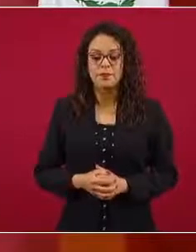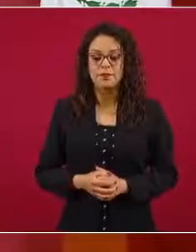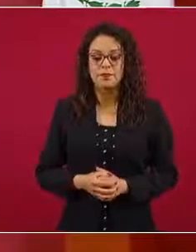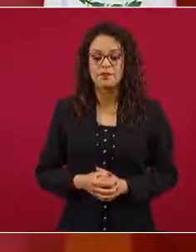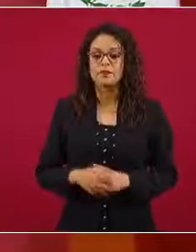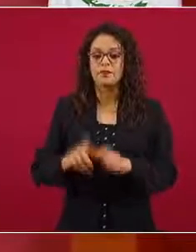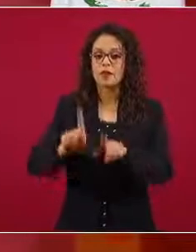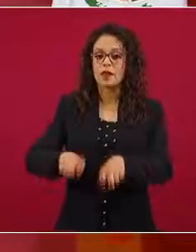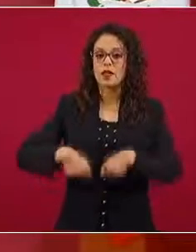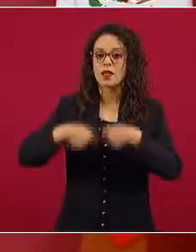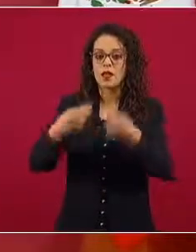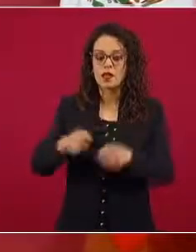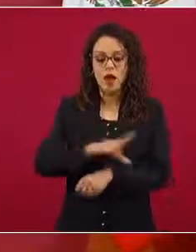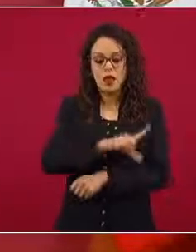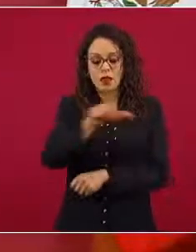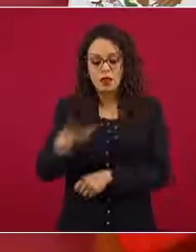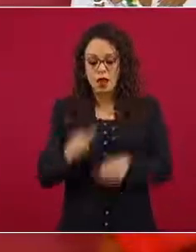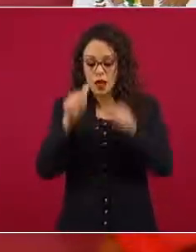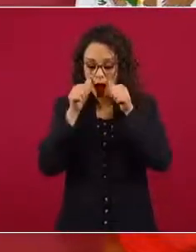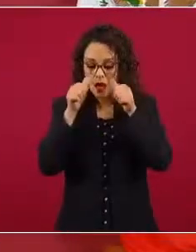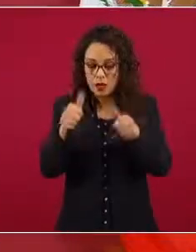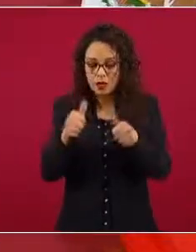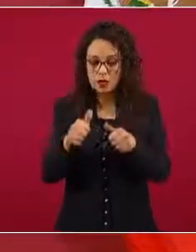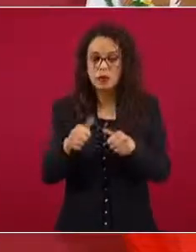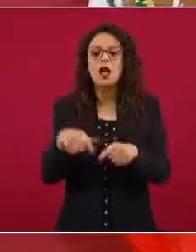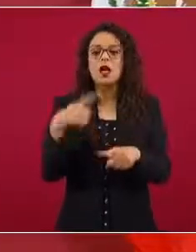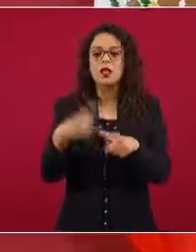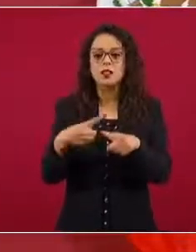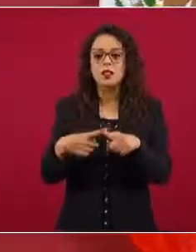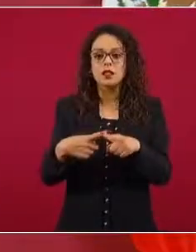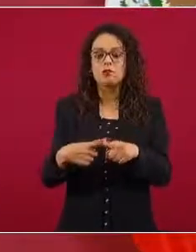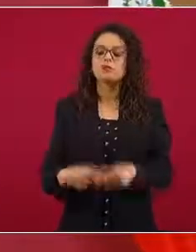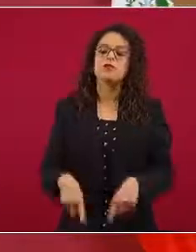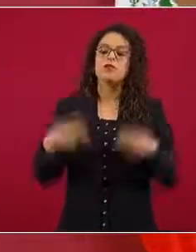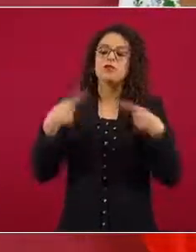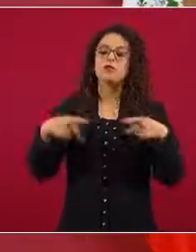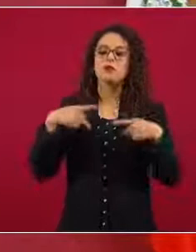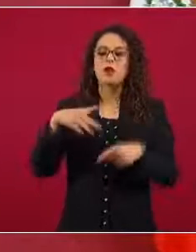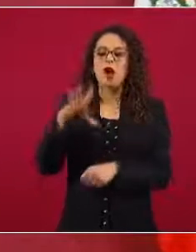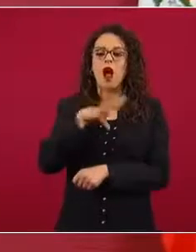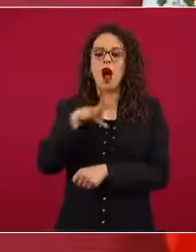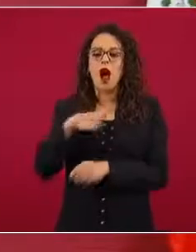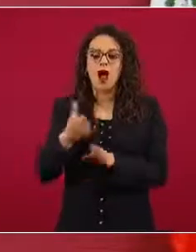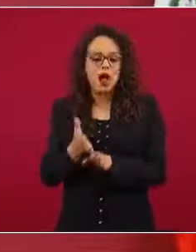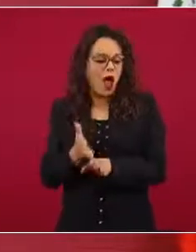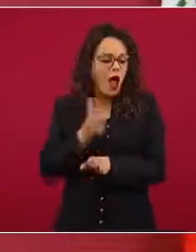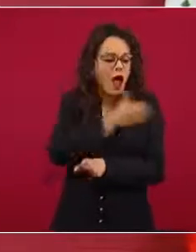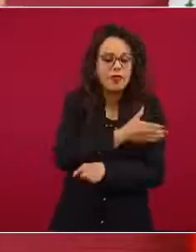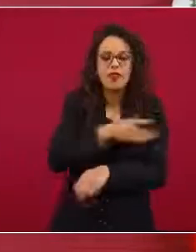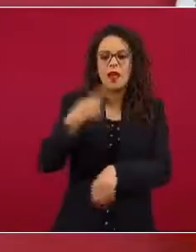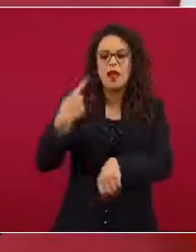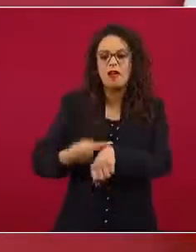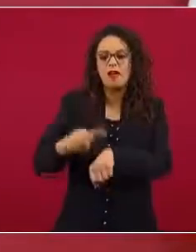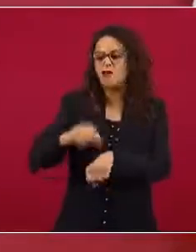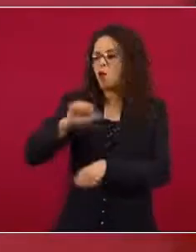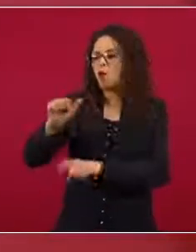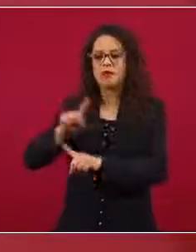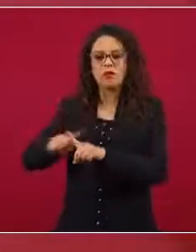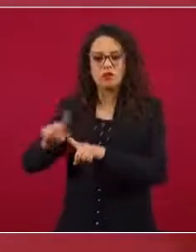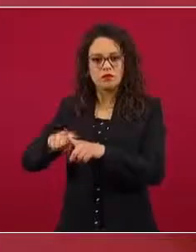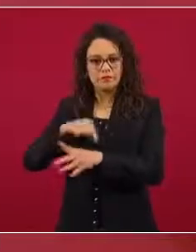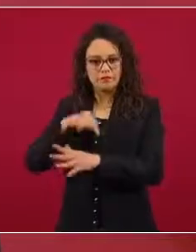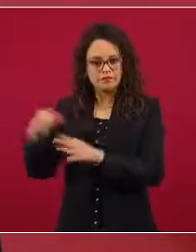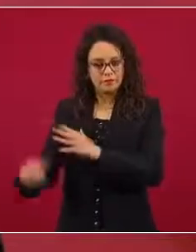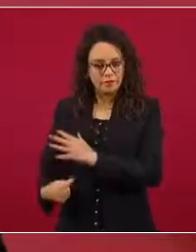la atención a enfermos crónicos. Ya nos decía